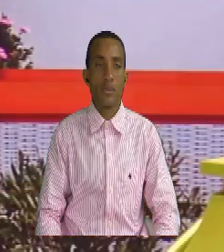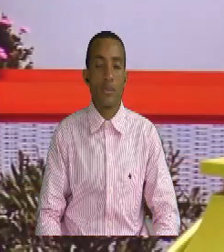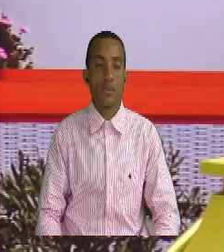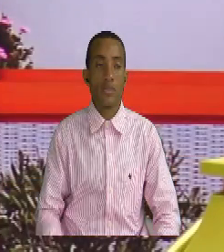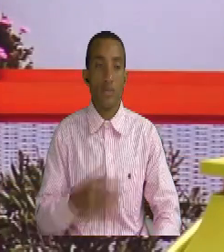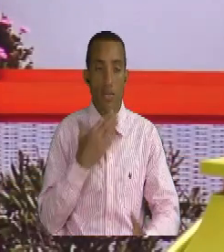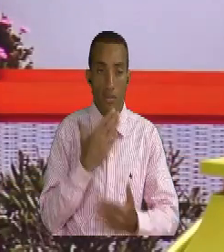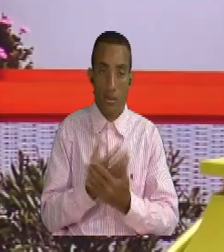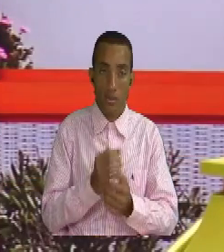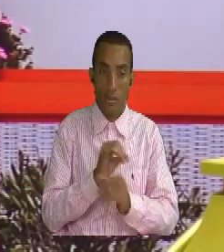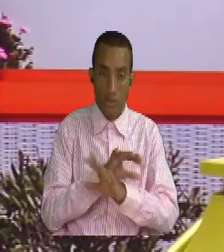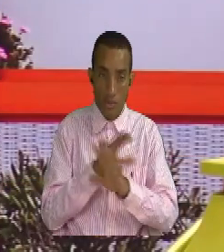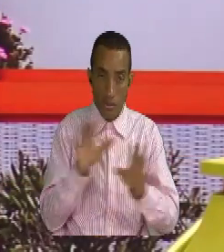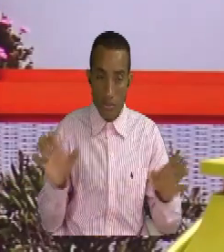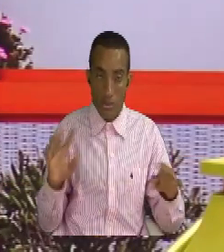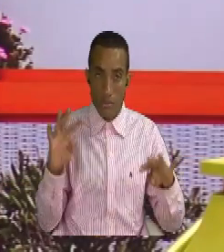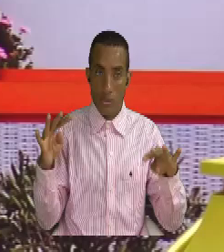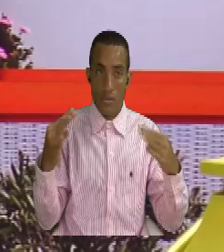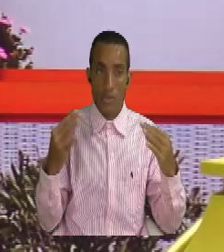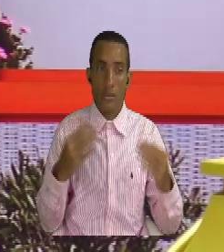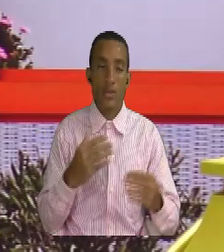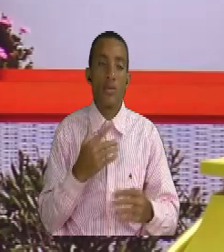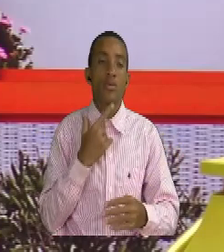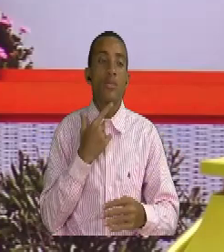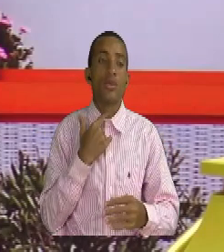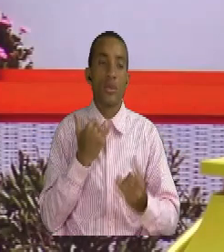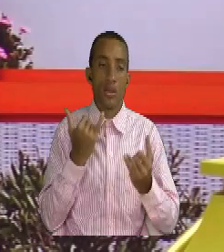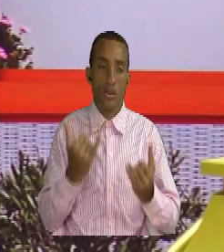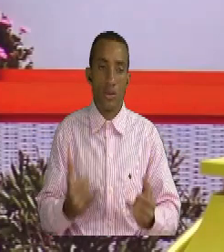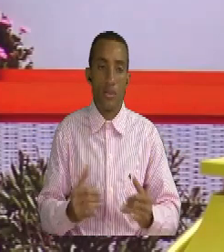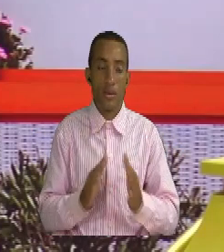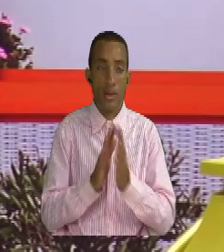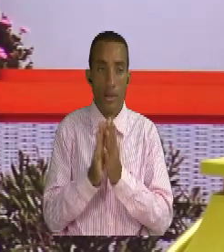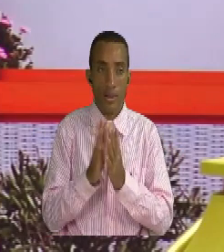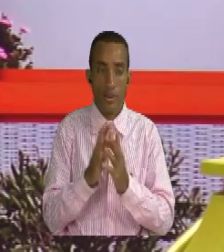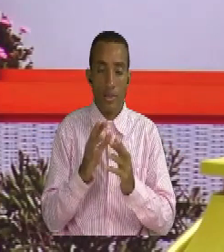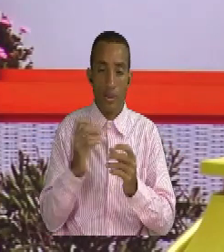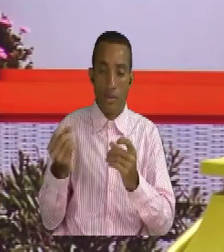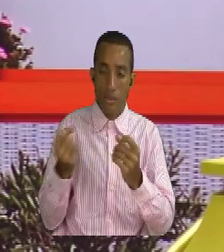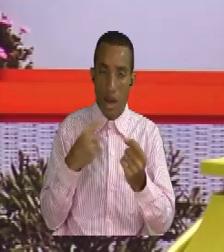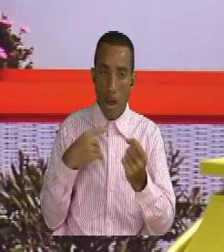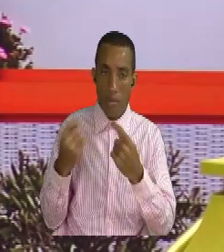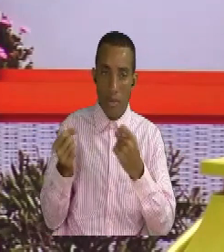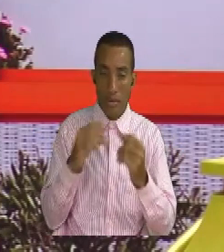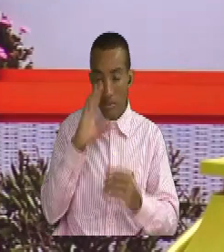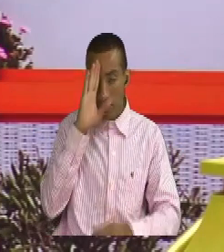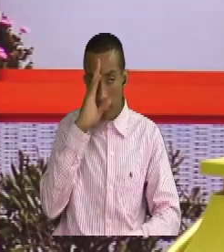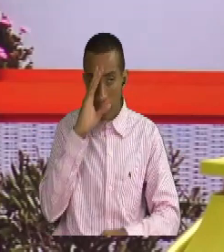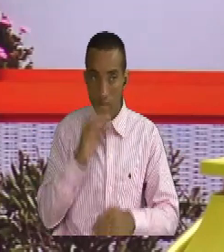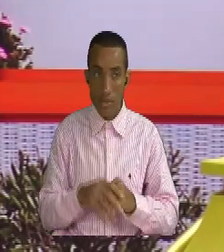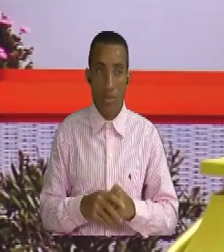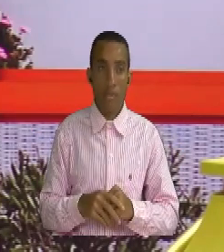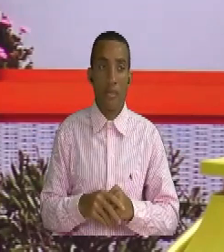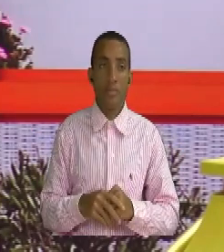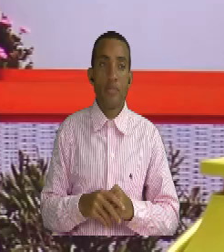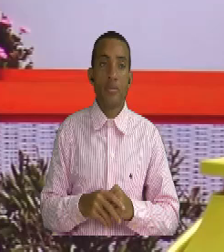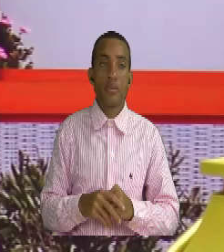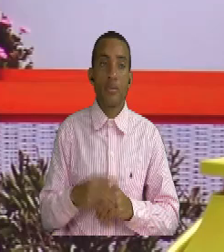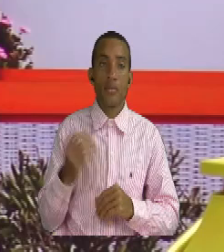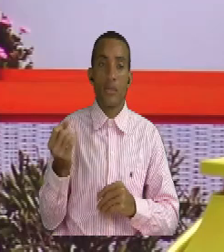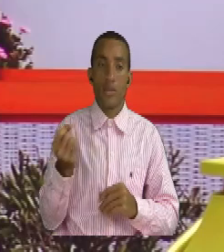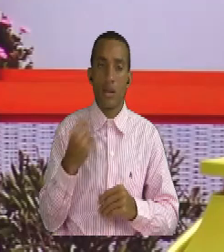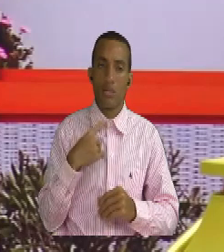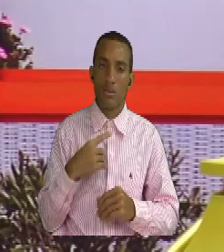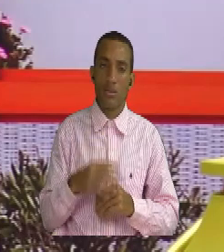En Casa, me agrada estar con ustedes hoy, y hoy les voy a contestar esas preguntas y esas dudas que tienen. La pregunta que me